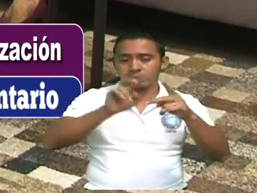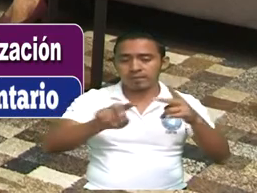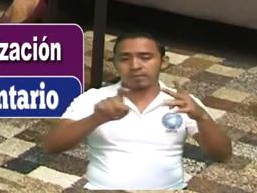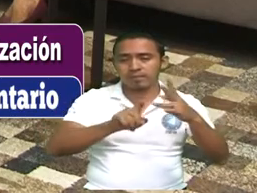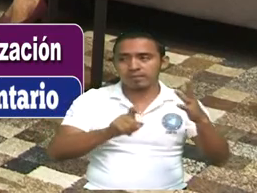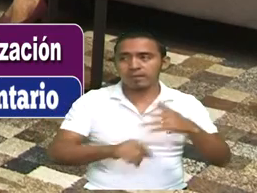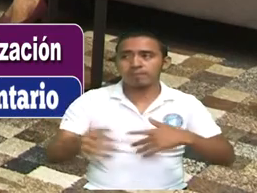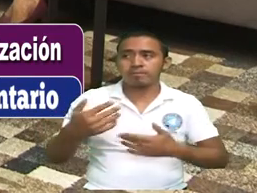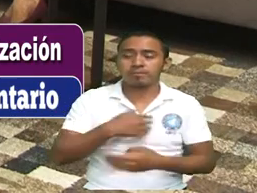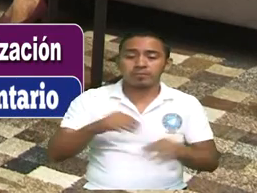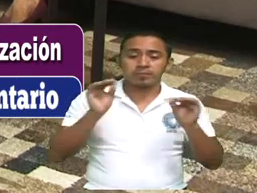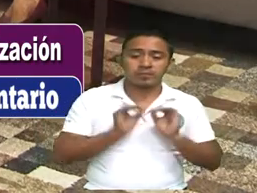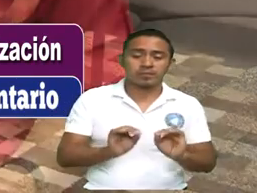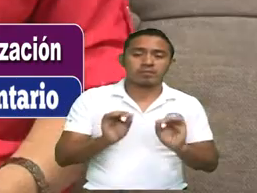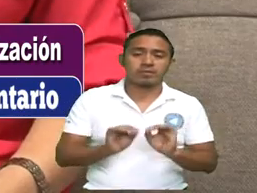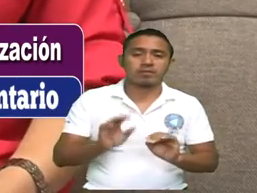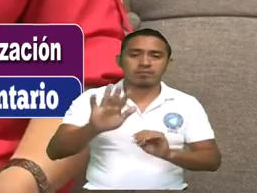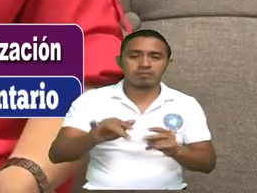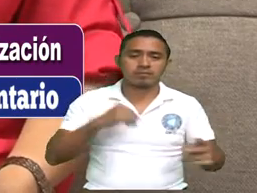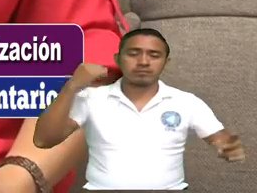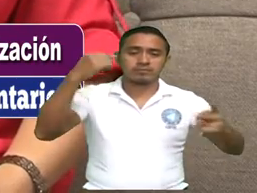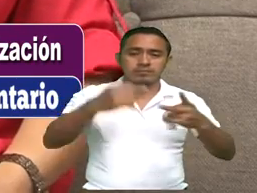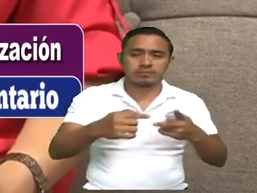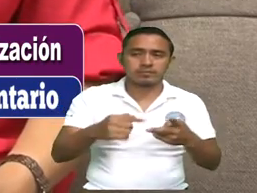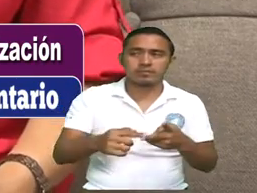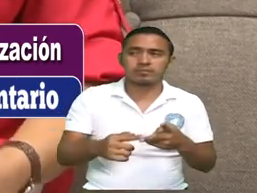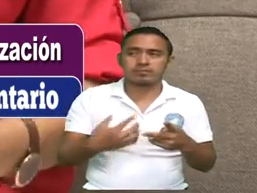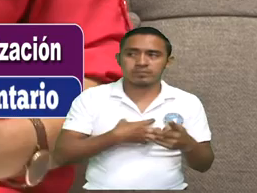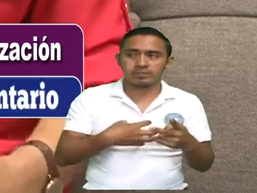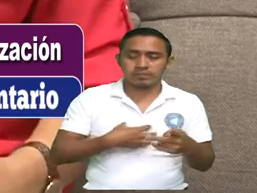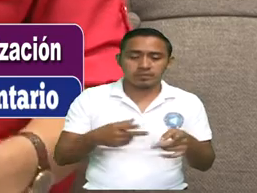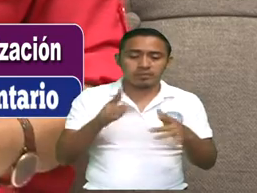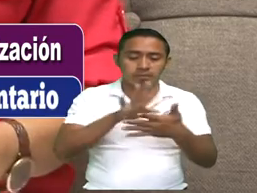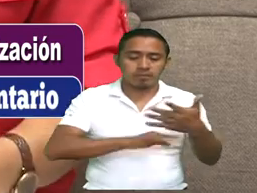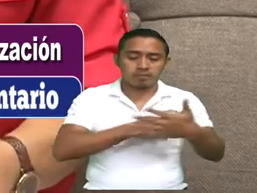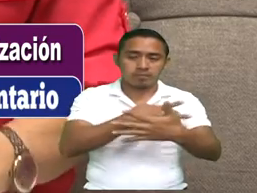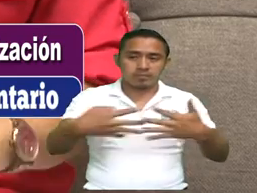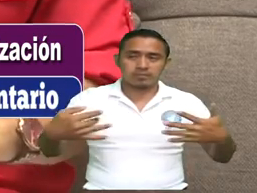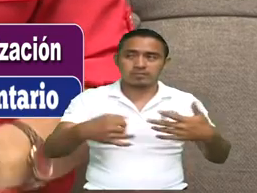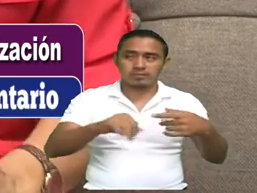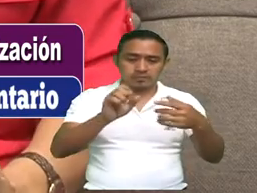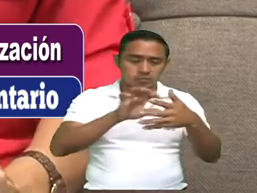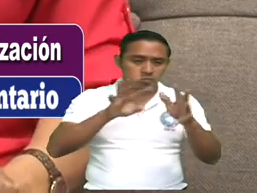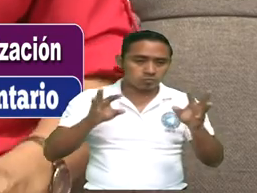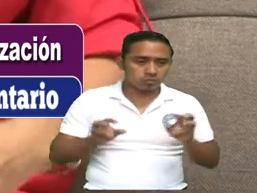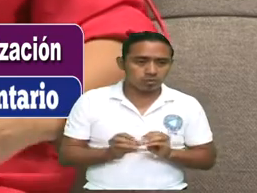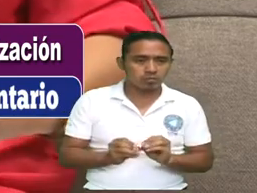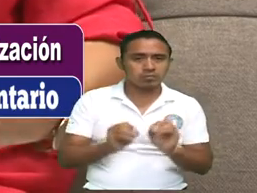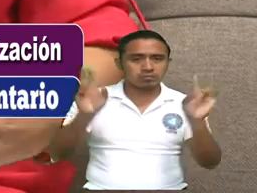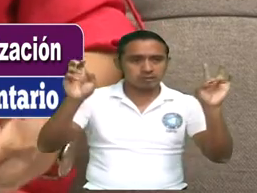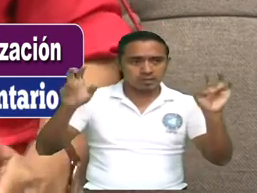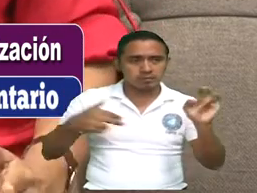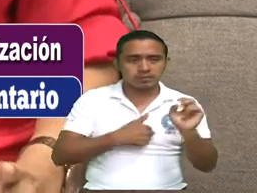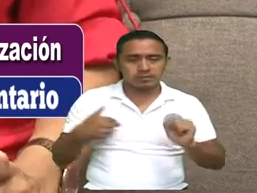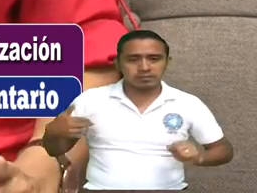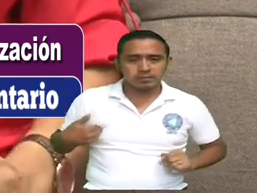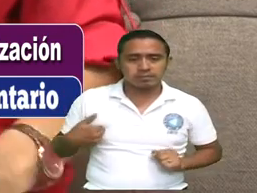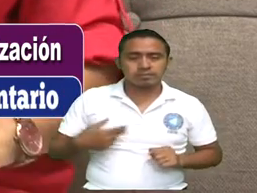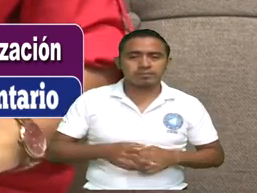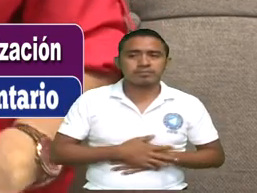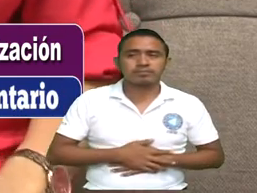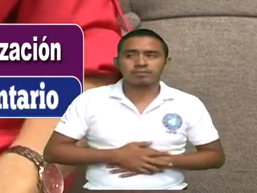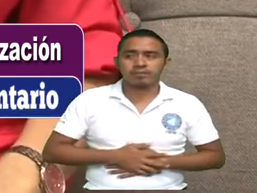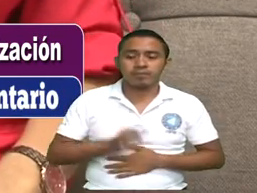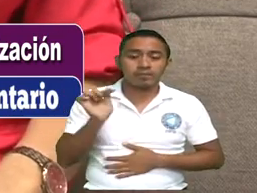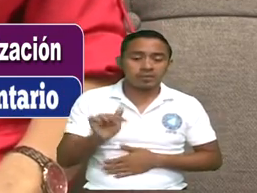una intercapacitación y en el otro EPI se da la programación y evaluación de todos los contenidos que se van a desarrollar.